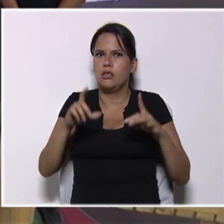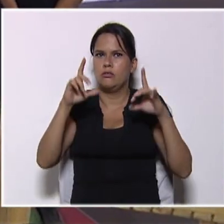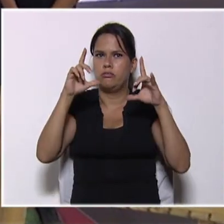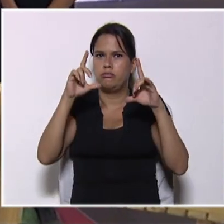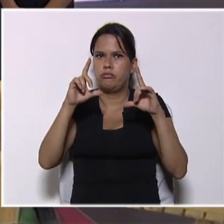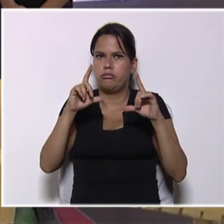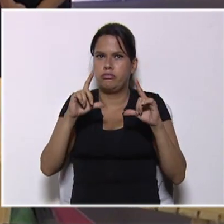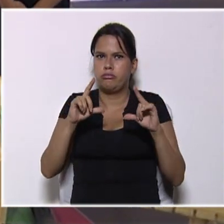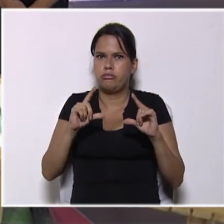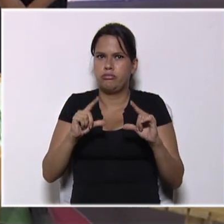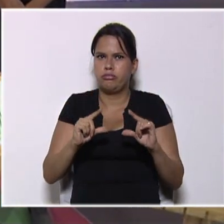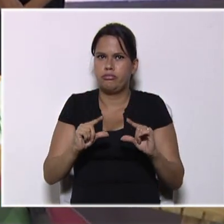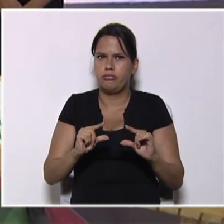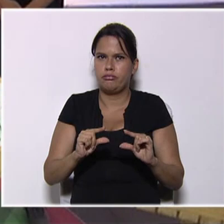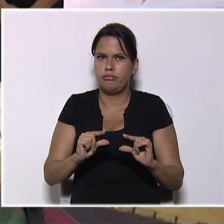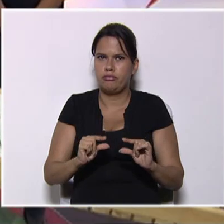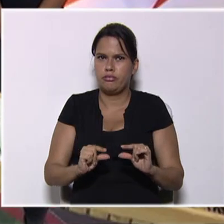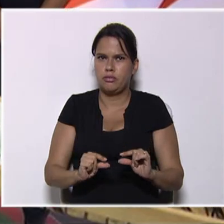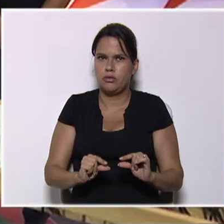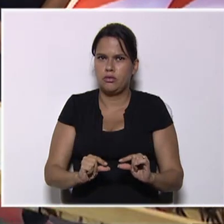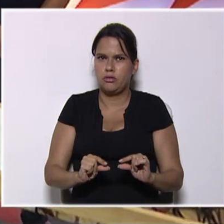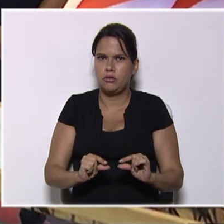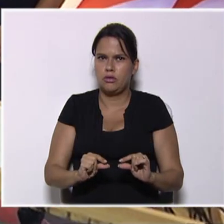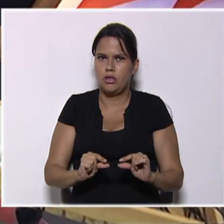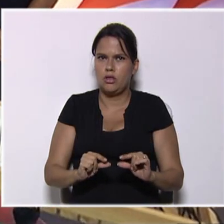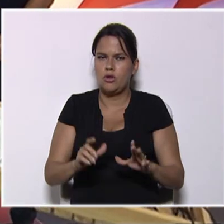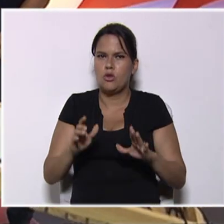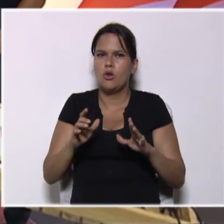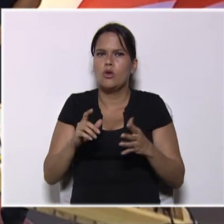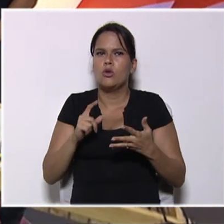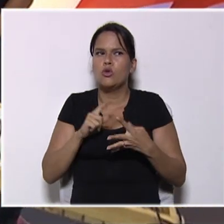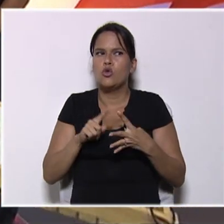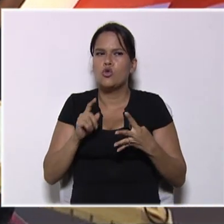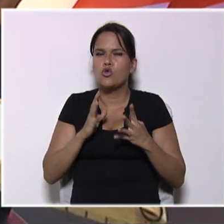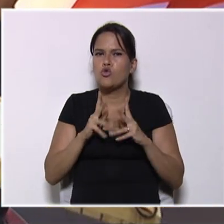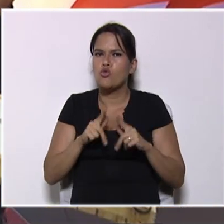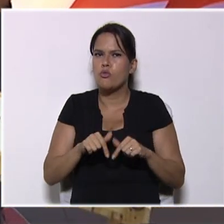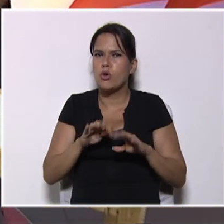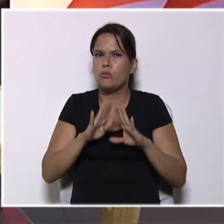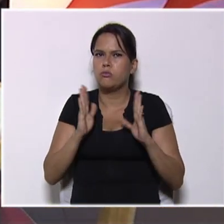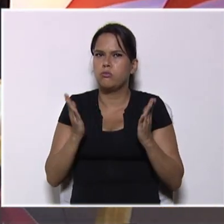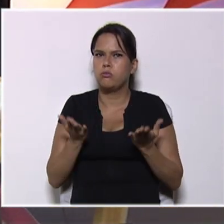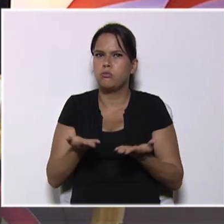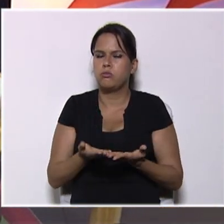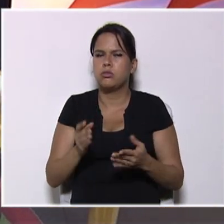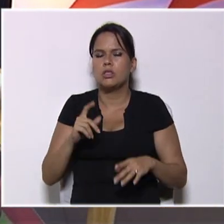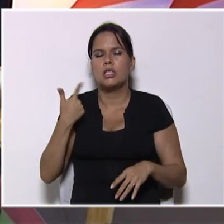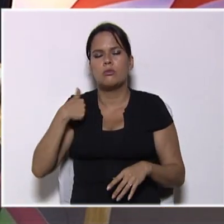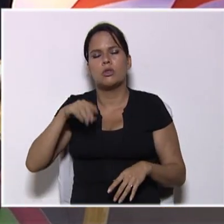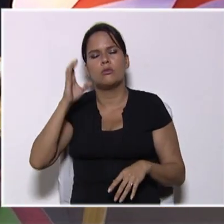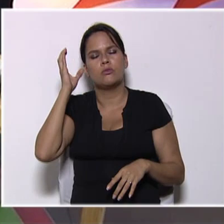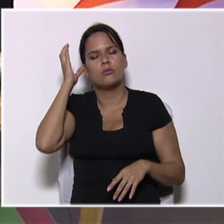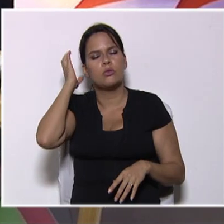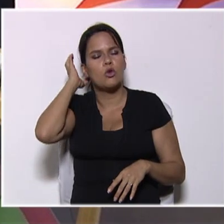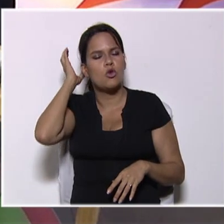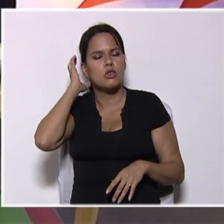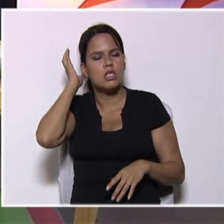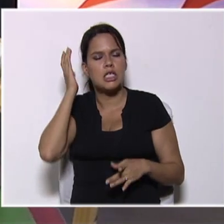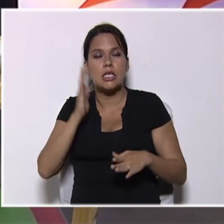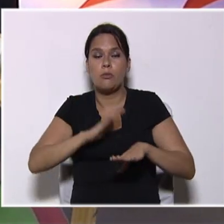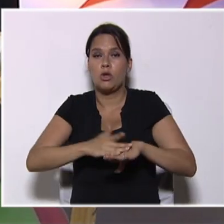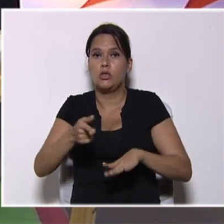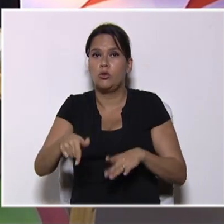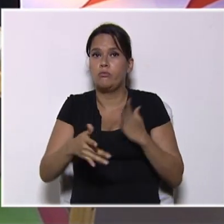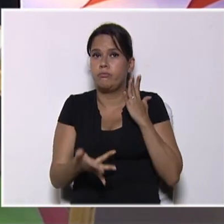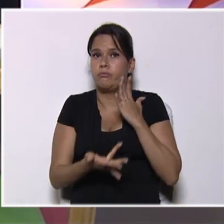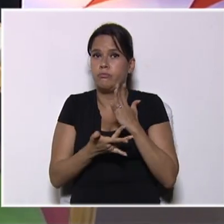su cantidad en el planeta Tierra. Entonces, tenemos que tener conciencia, porque si bien estamos a la vanguardia de la